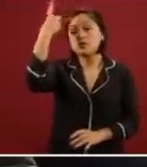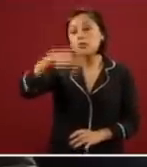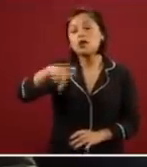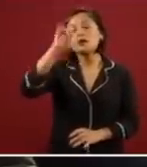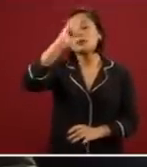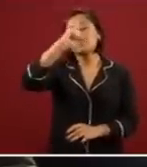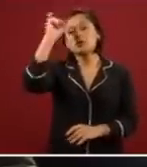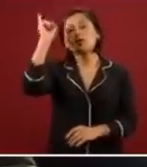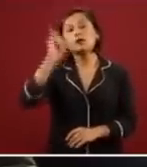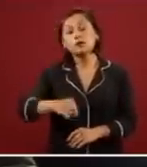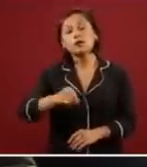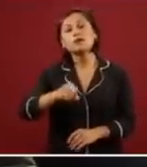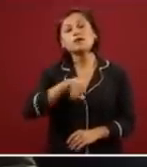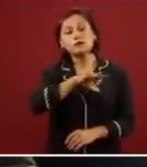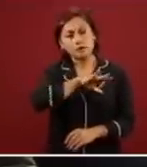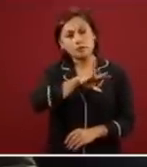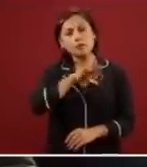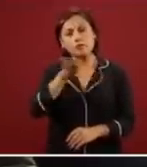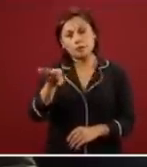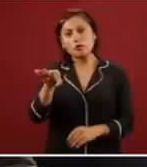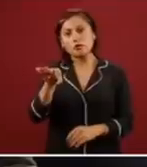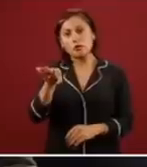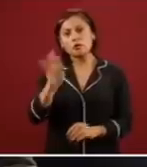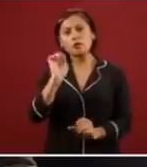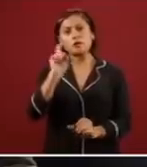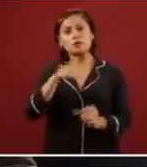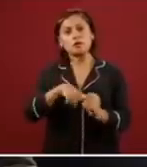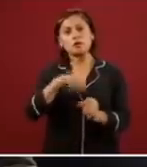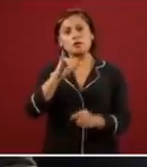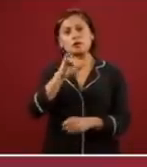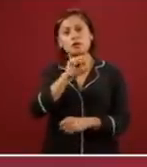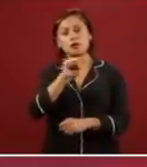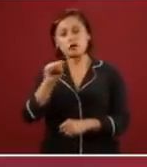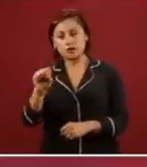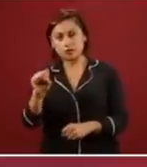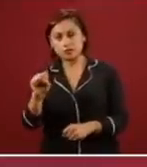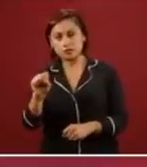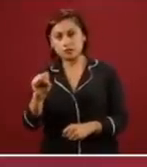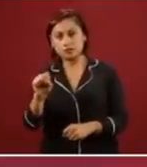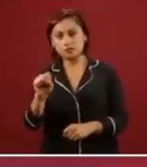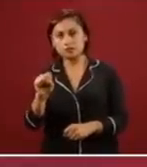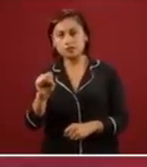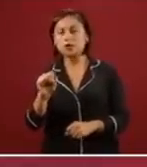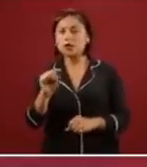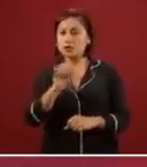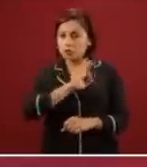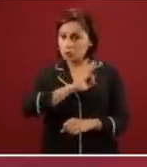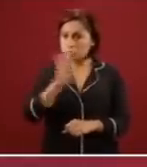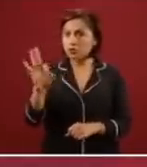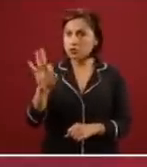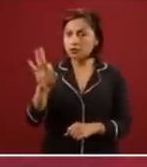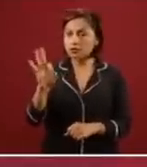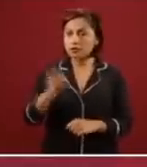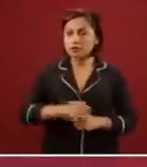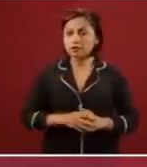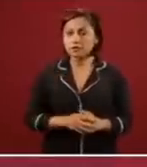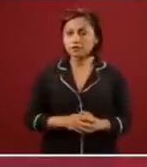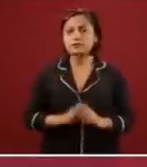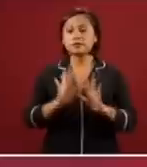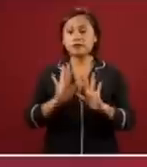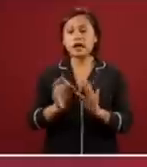tener una seguridad social, pueden ser derechohabientes del Seguro Social. Hay